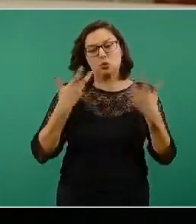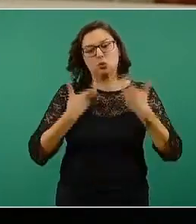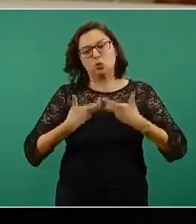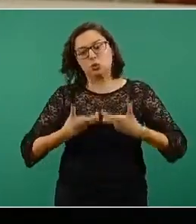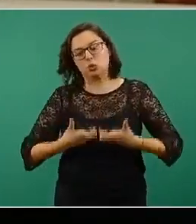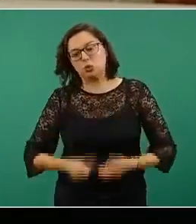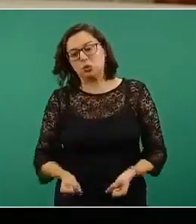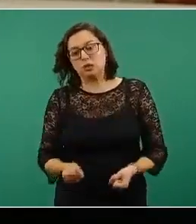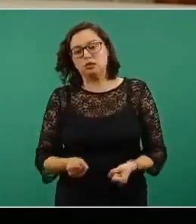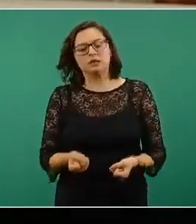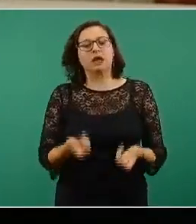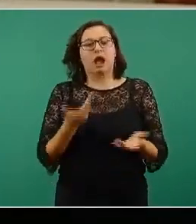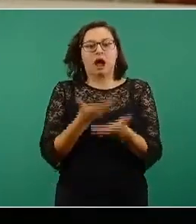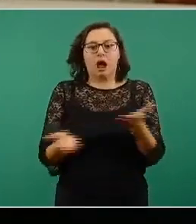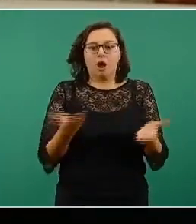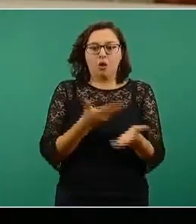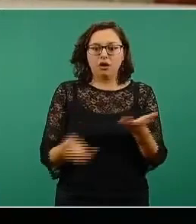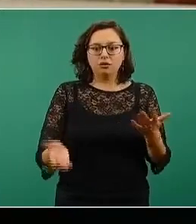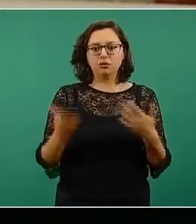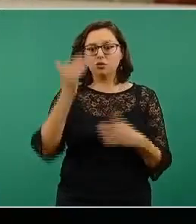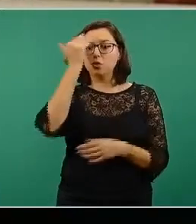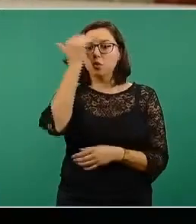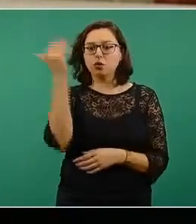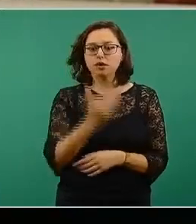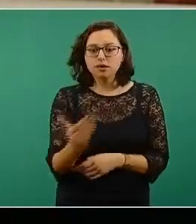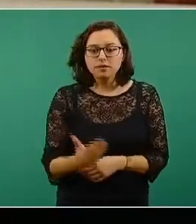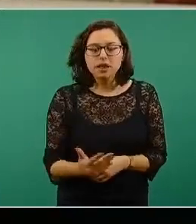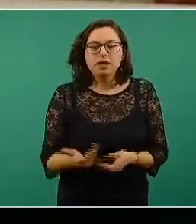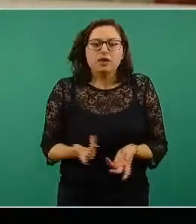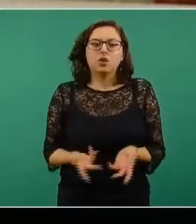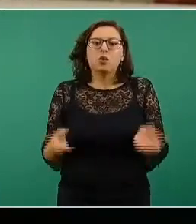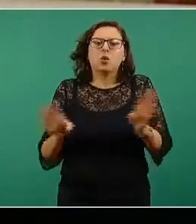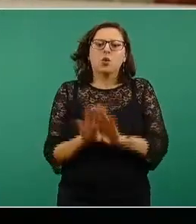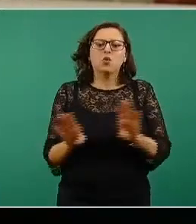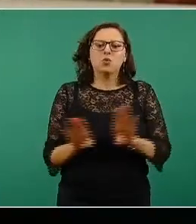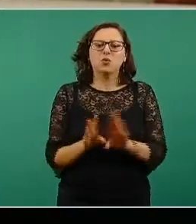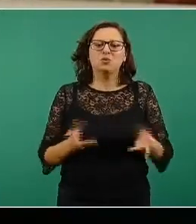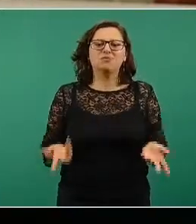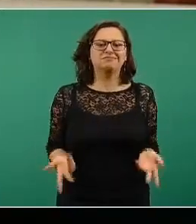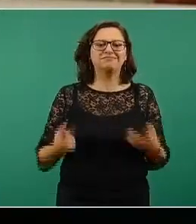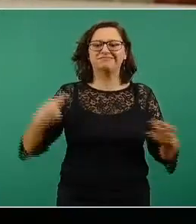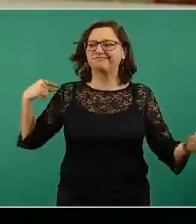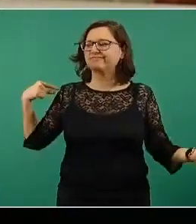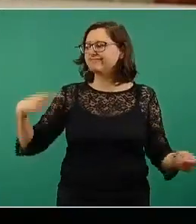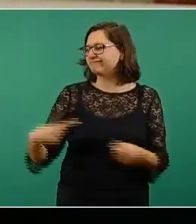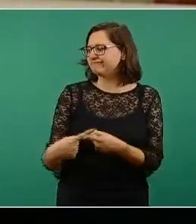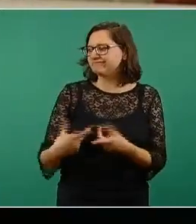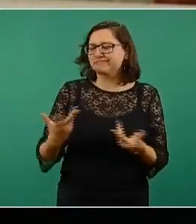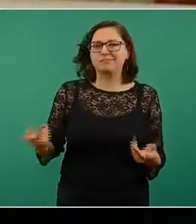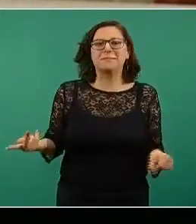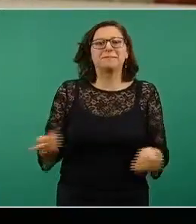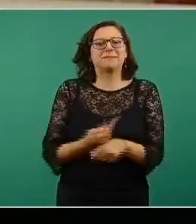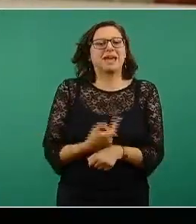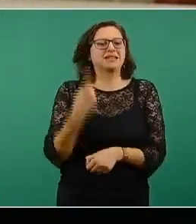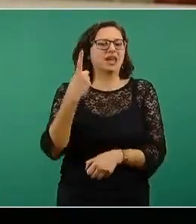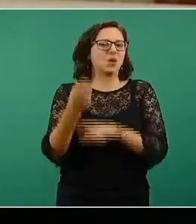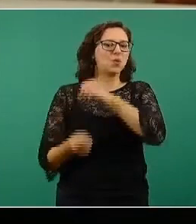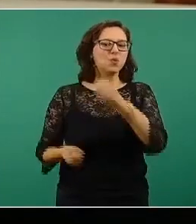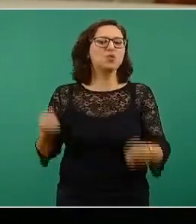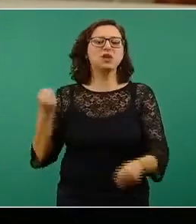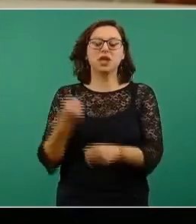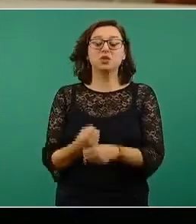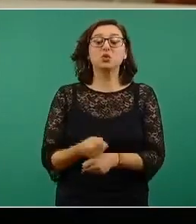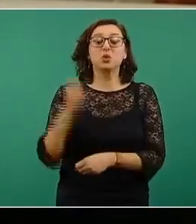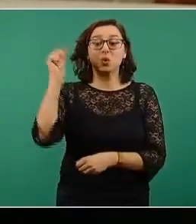eso, todo es catastrófico, pero realmente ¿qué es lo que ha habido? ¿Qué es lo que no había? Y precisamente